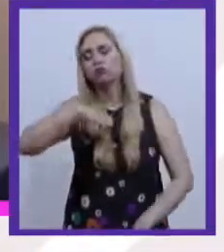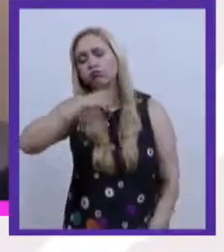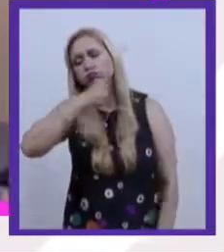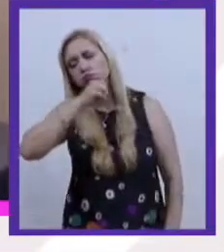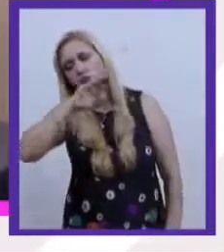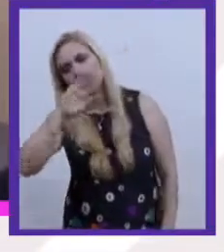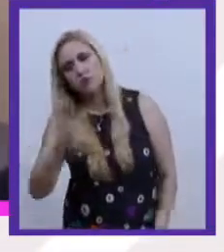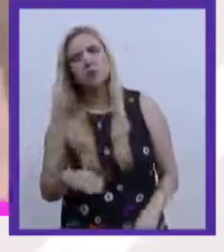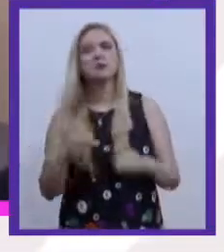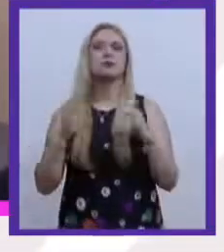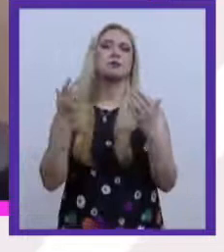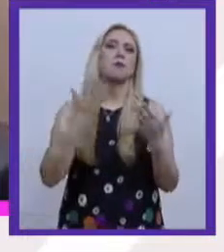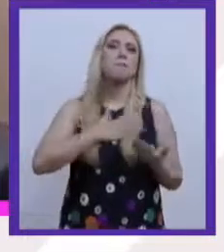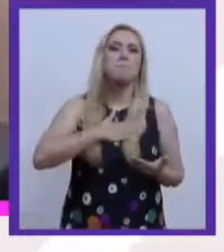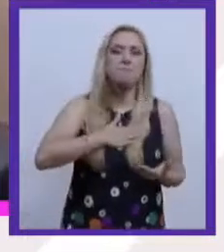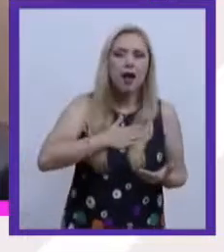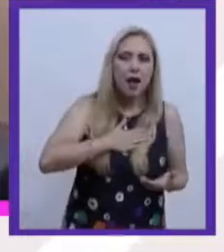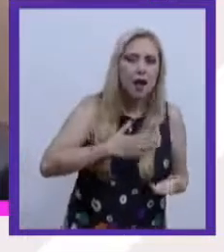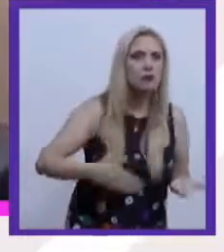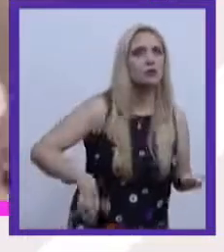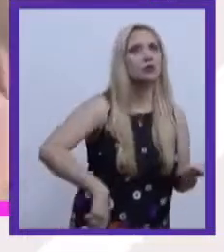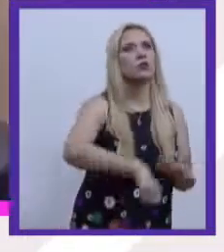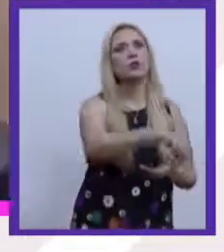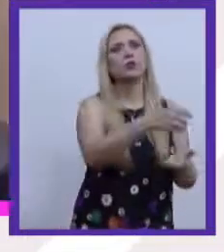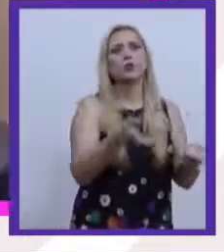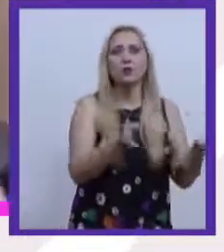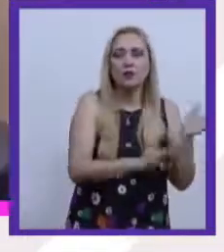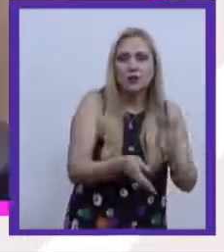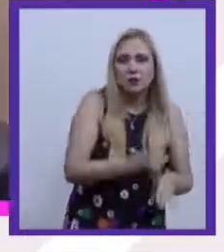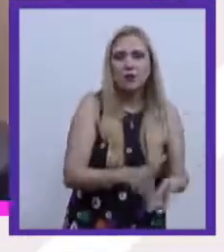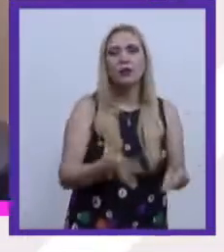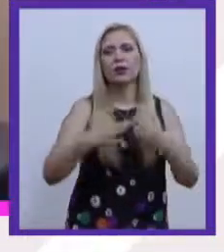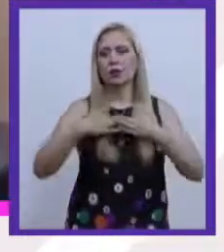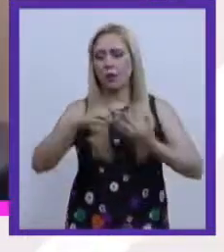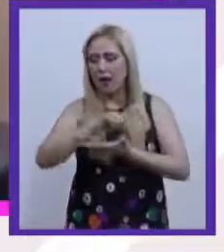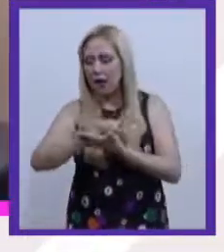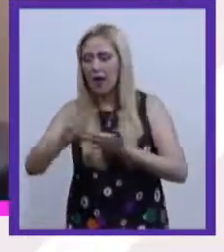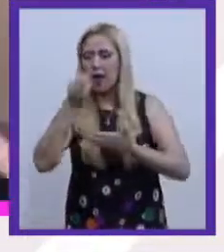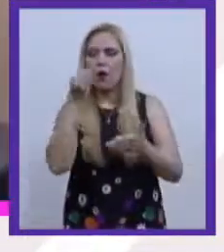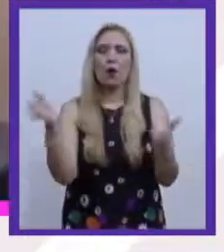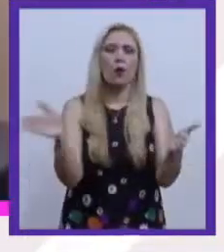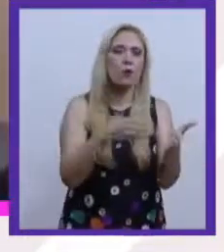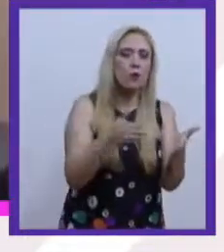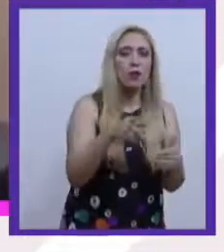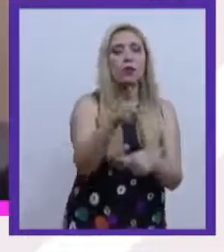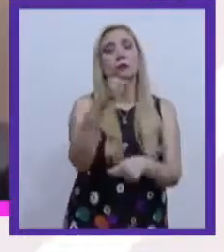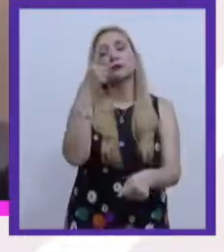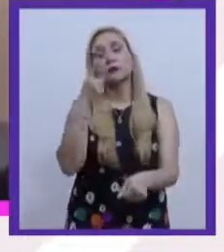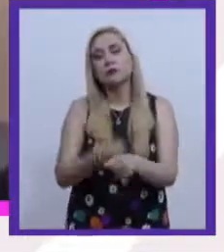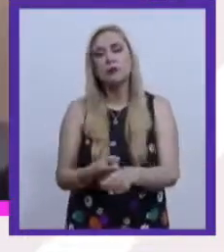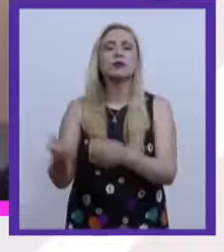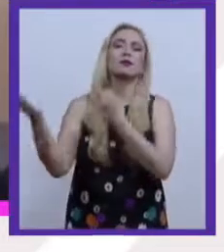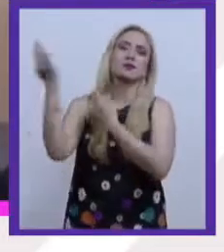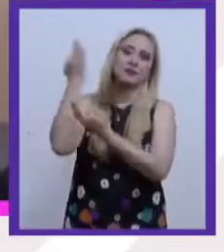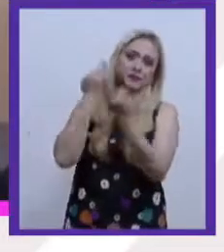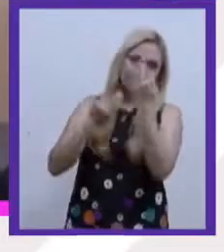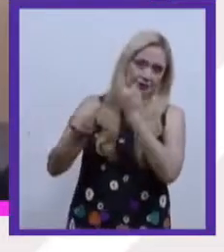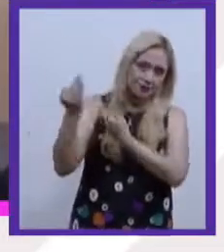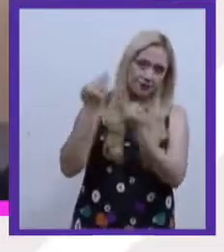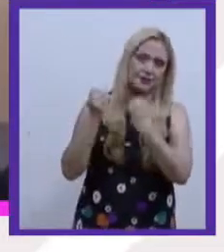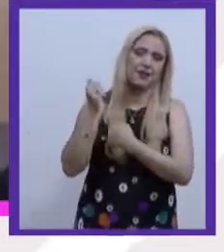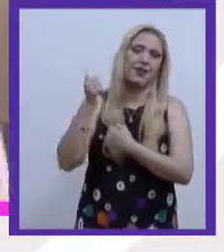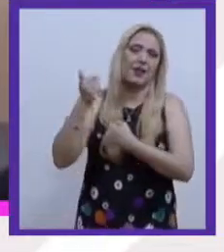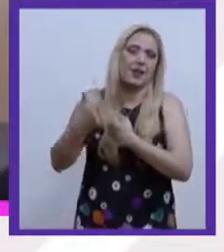acceso al baño, a la comida preparada, a la ropa limpia, cuando estás enfermo, poder contar con los cuidados